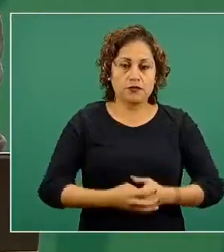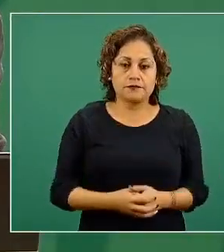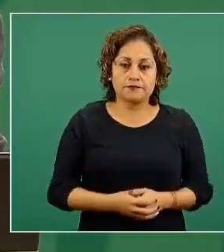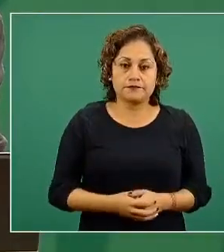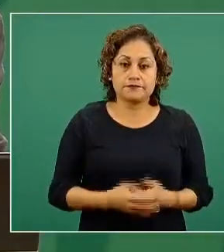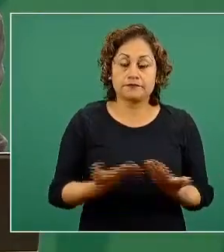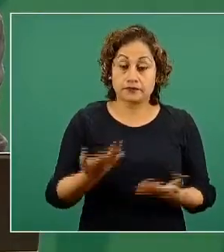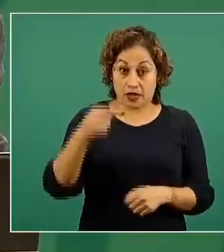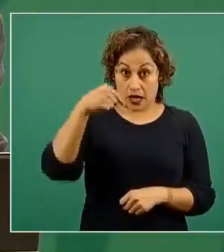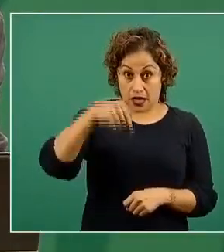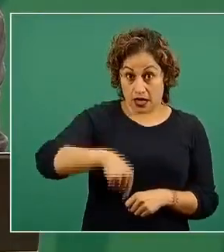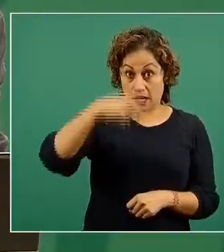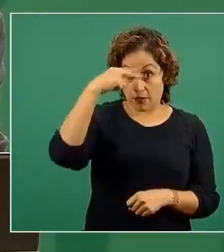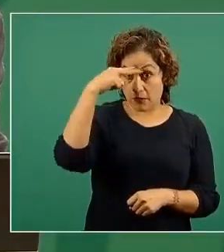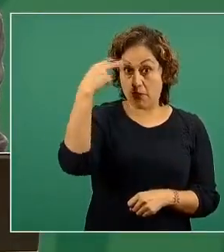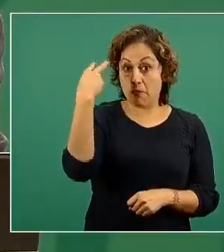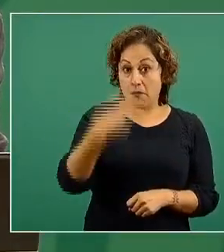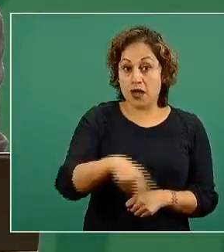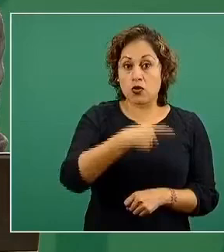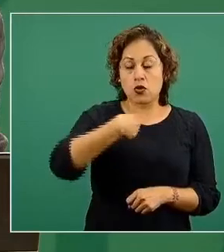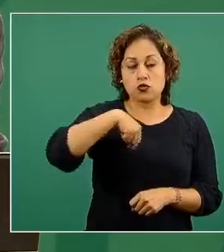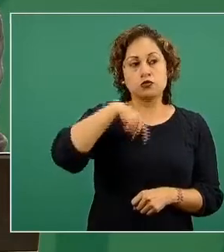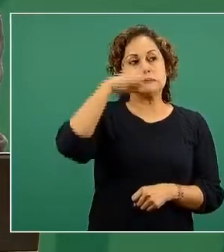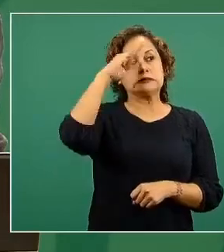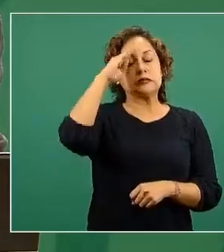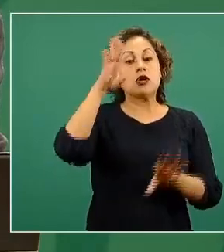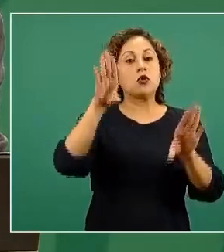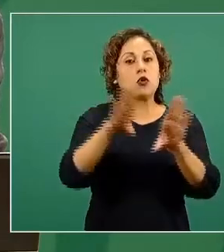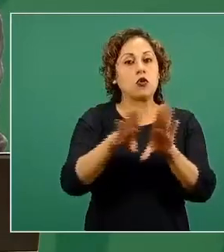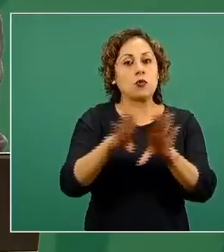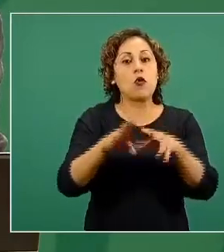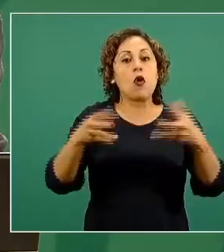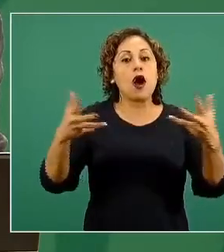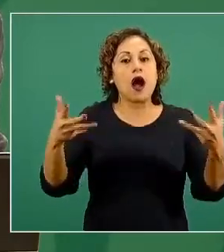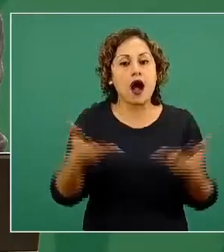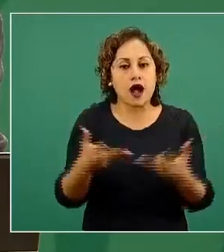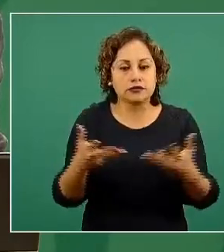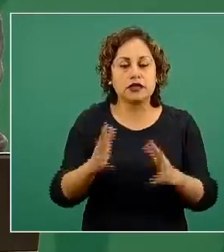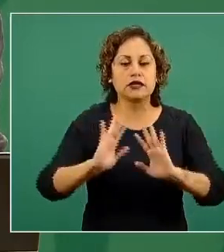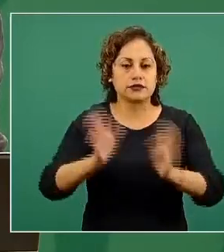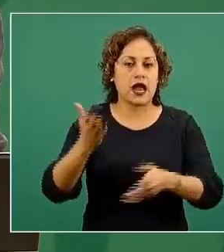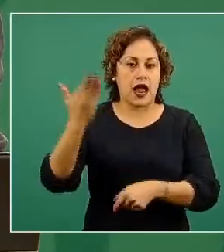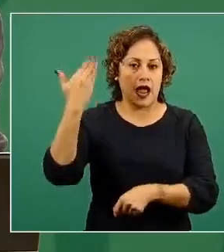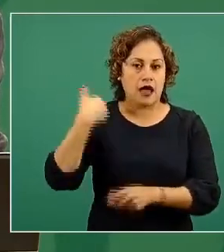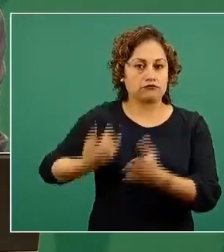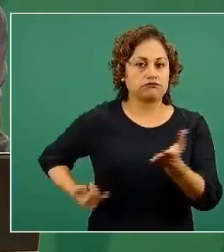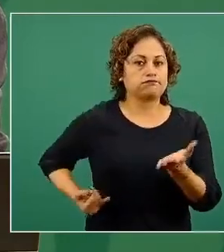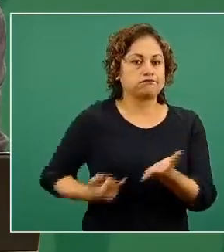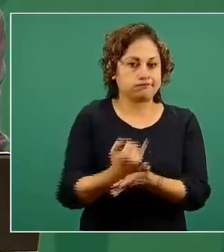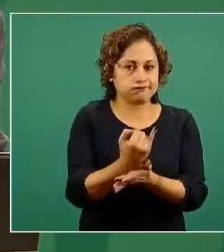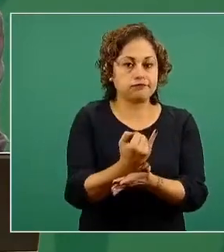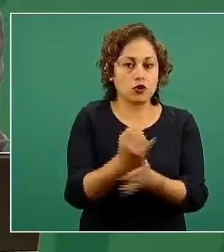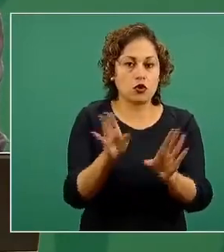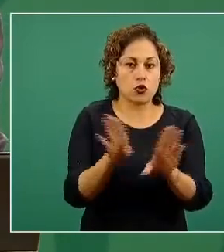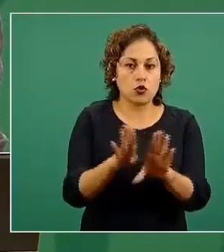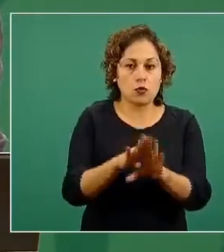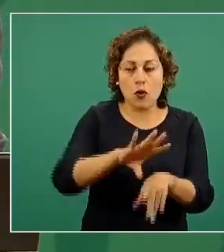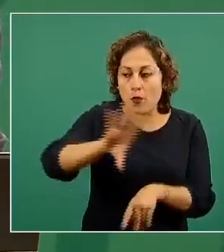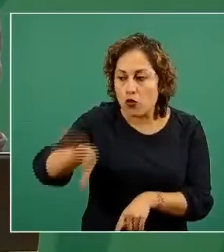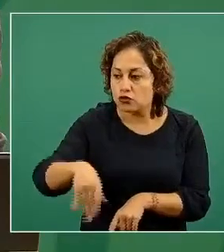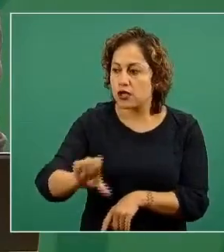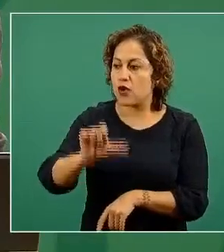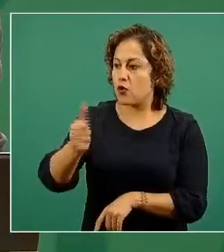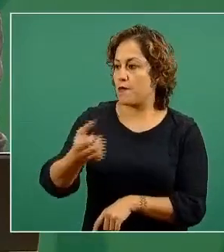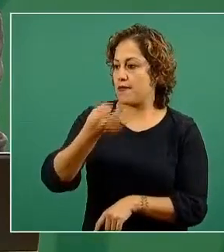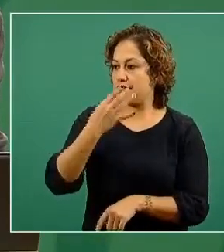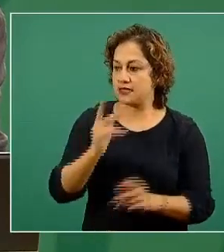primera estrategia que se echó a andar fue el definir una serie de esquemas alternativos